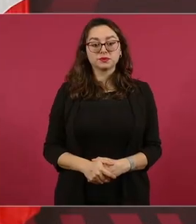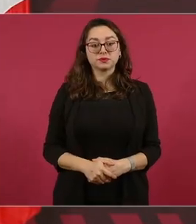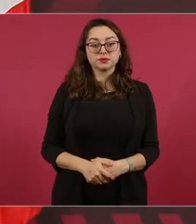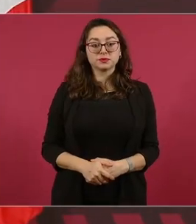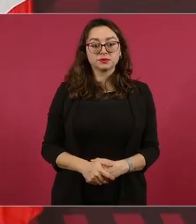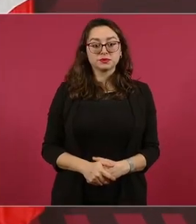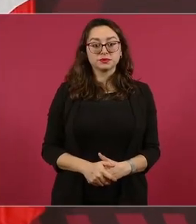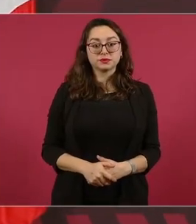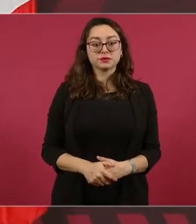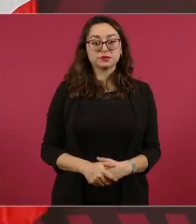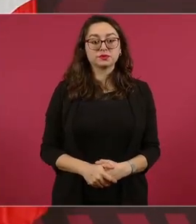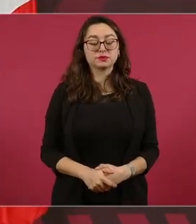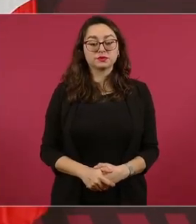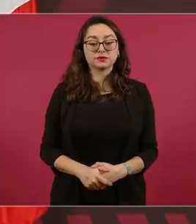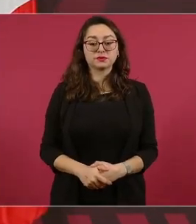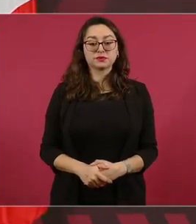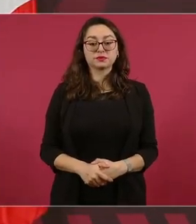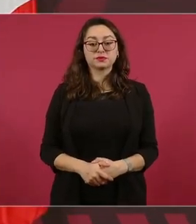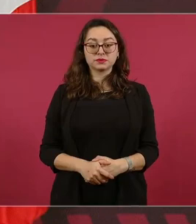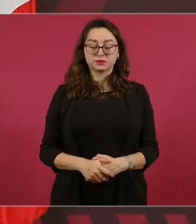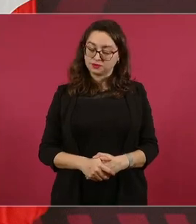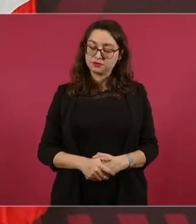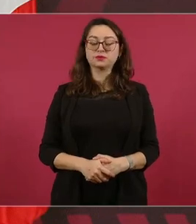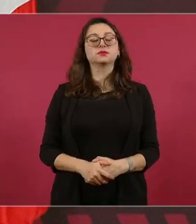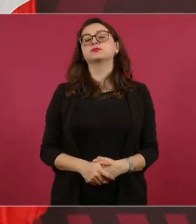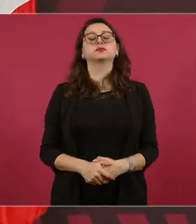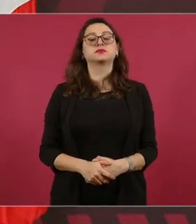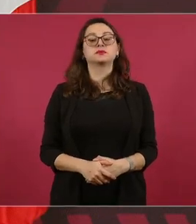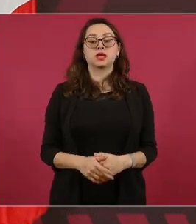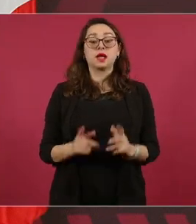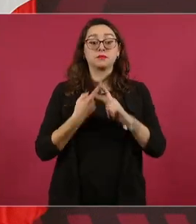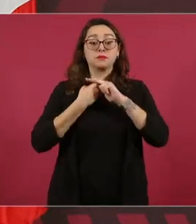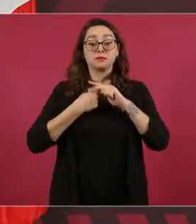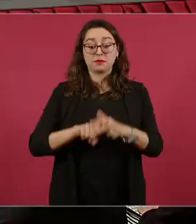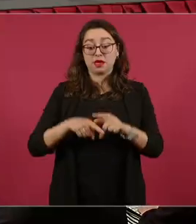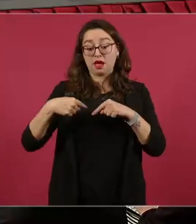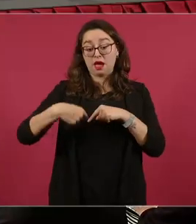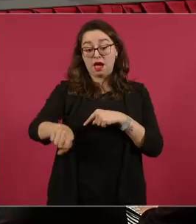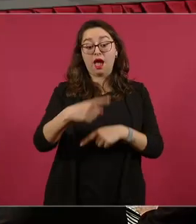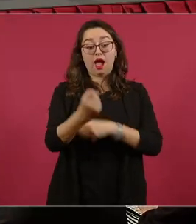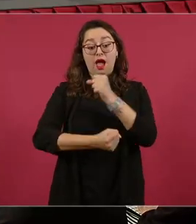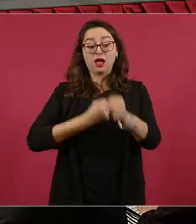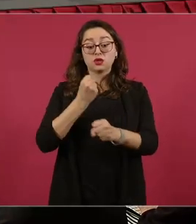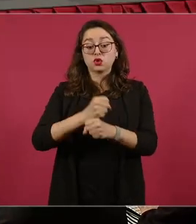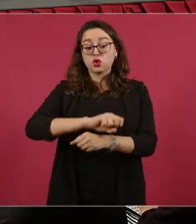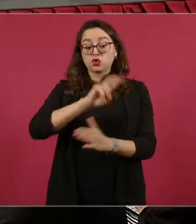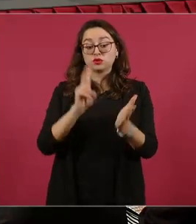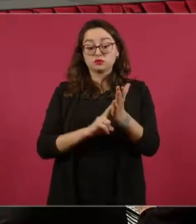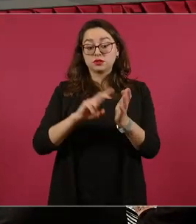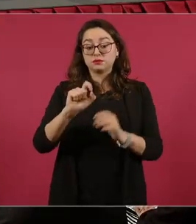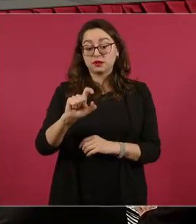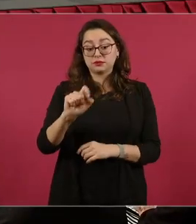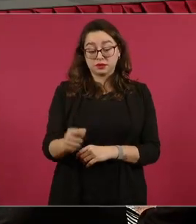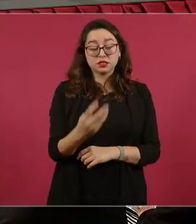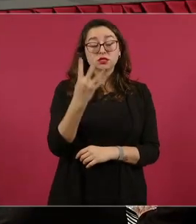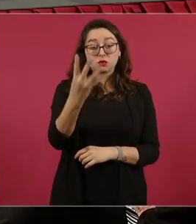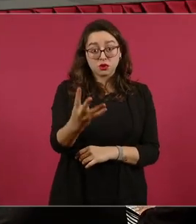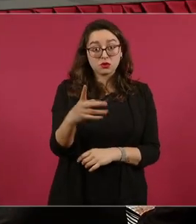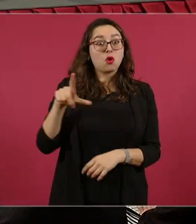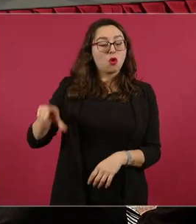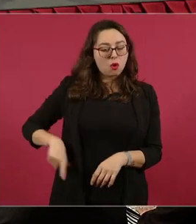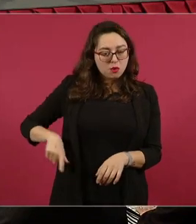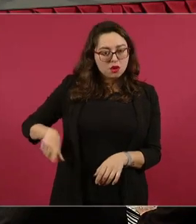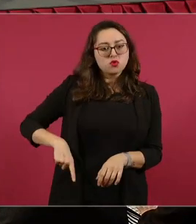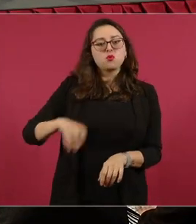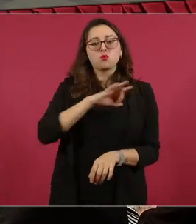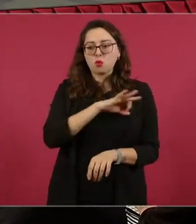se va a apoyar desde este año lo que tenga que aportar el